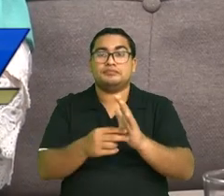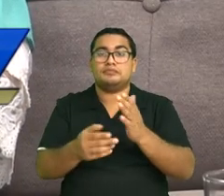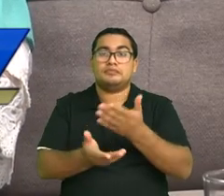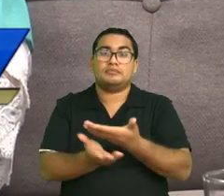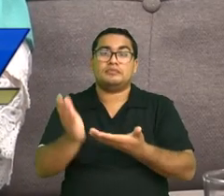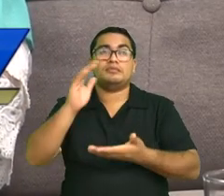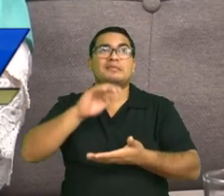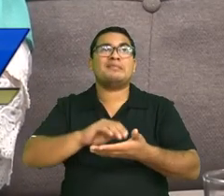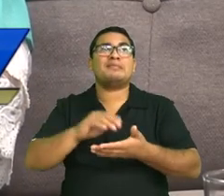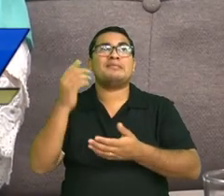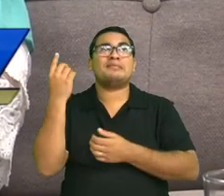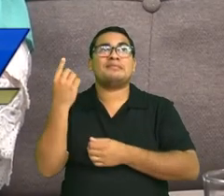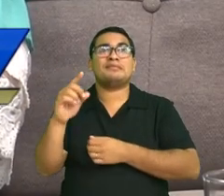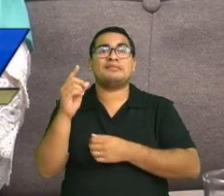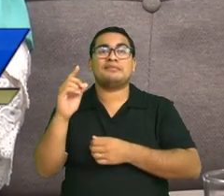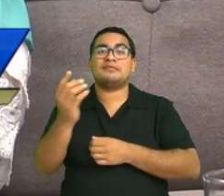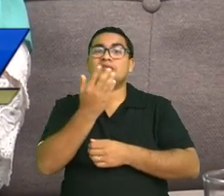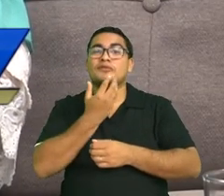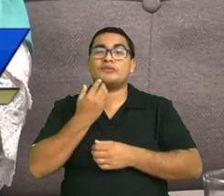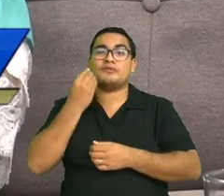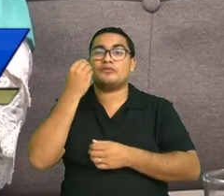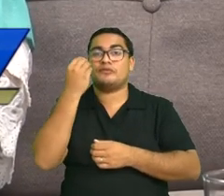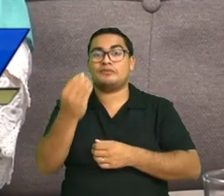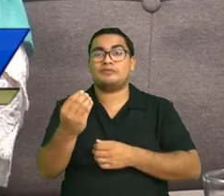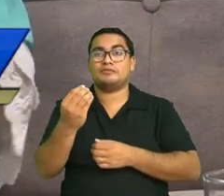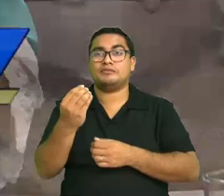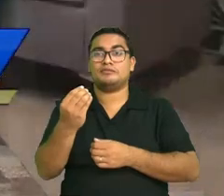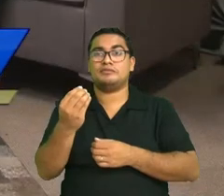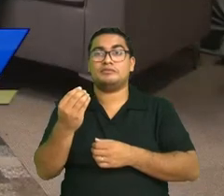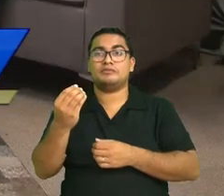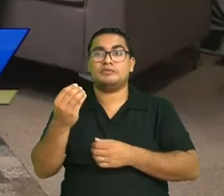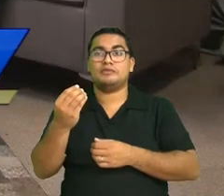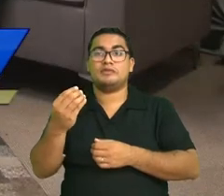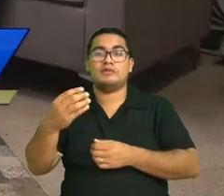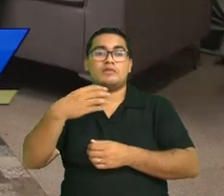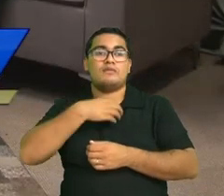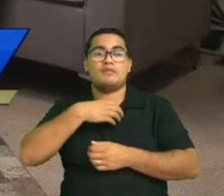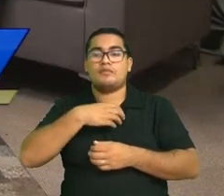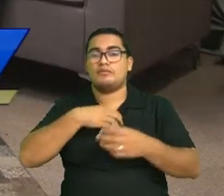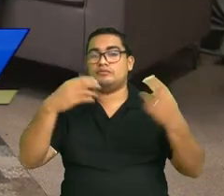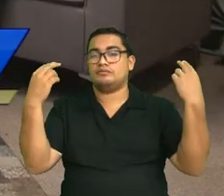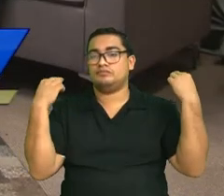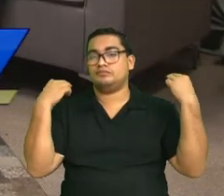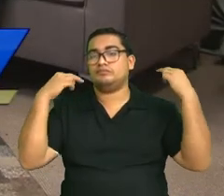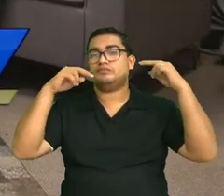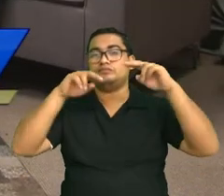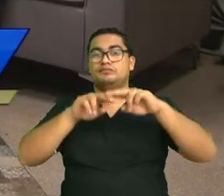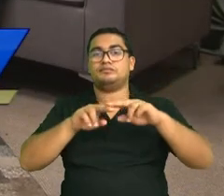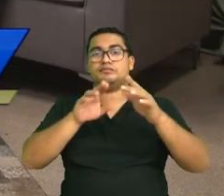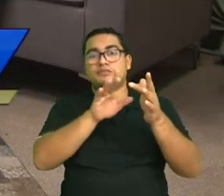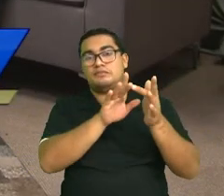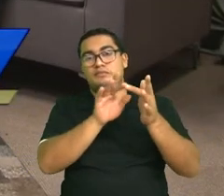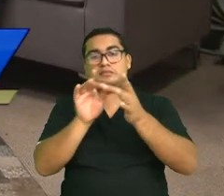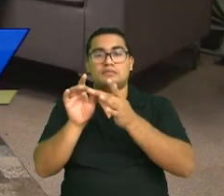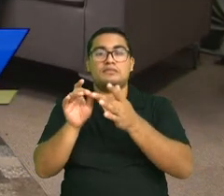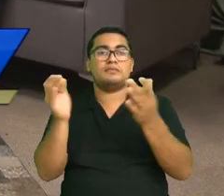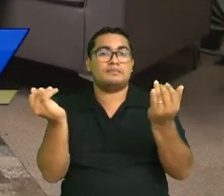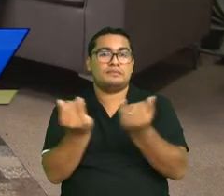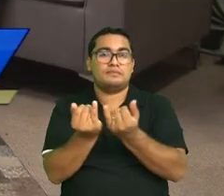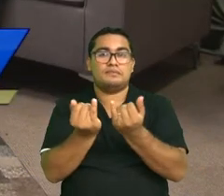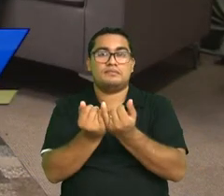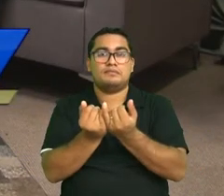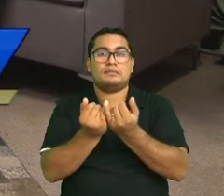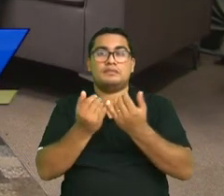derechos de los jóvenes a su formación profesional. Y decíamos pues también